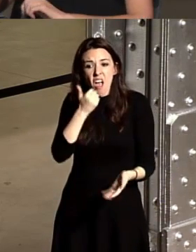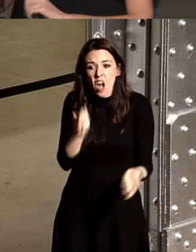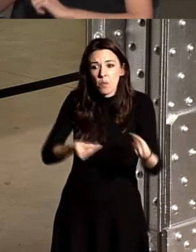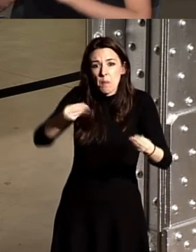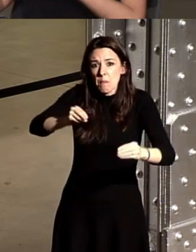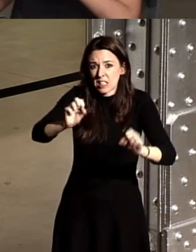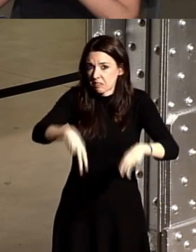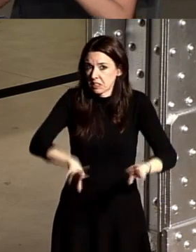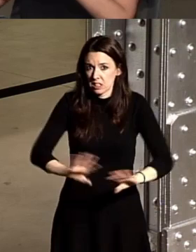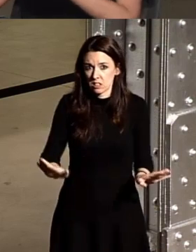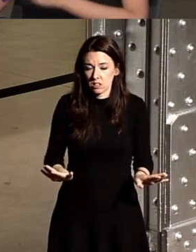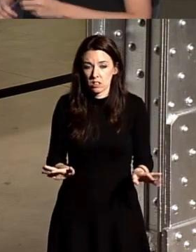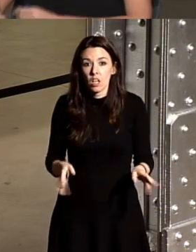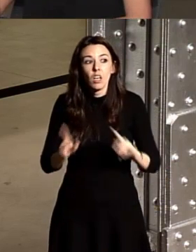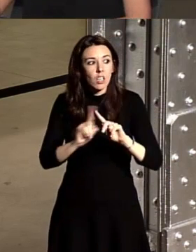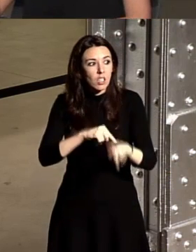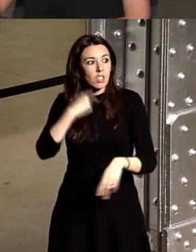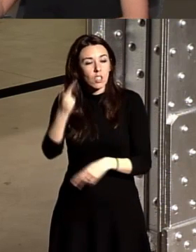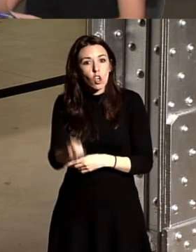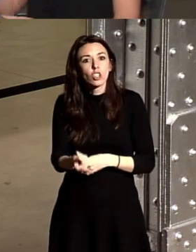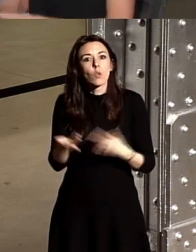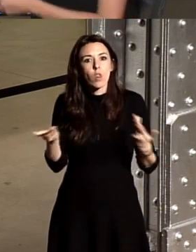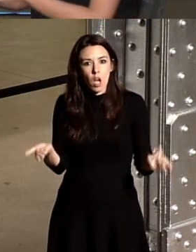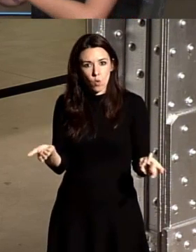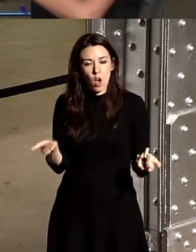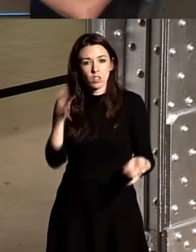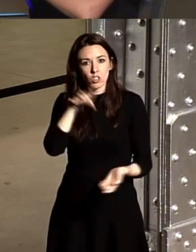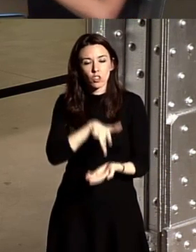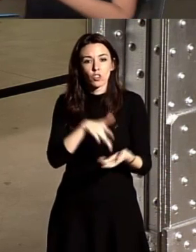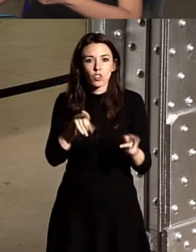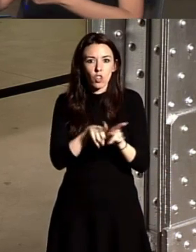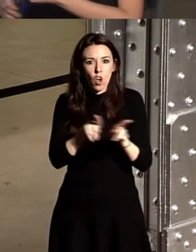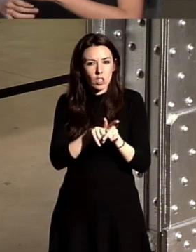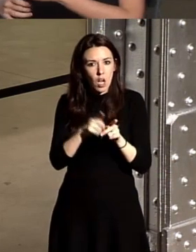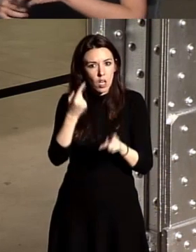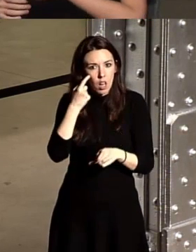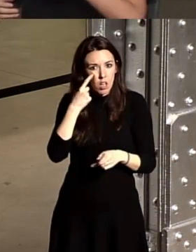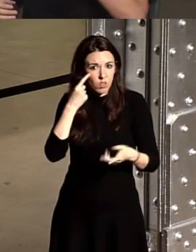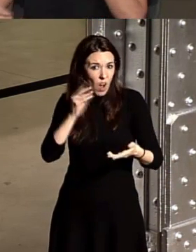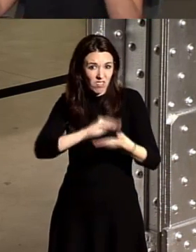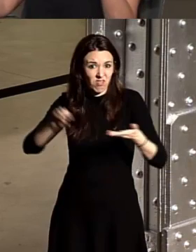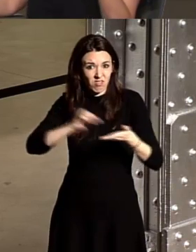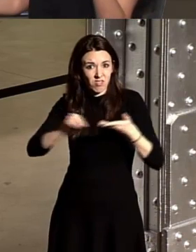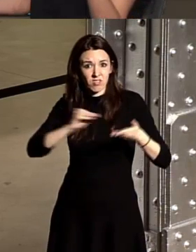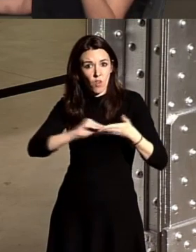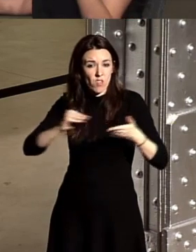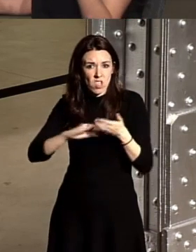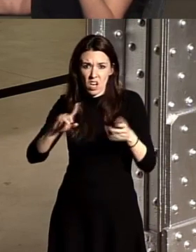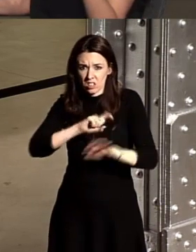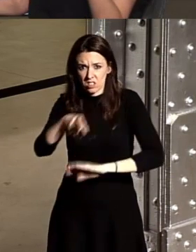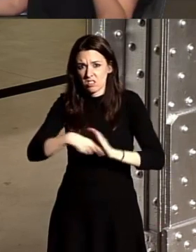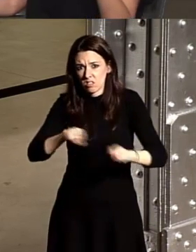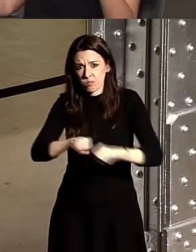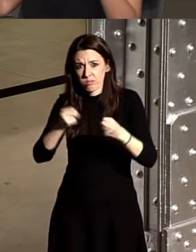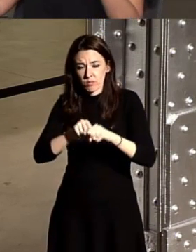añadido, ¿no? Y eso, como consecuencia de eso, pues ocurre que se desmantelan redacciones enteras y se cierran incluso redes